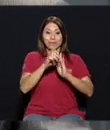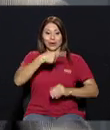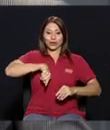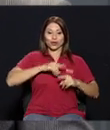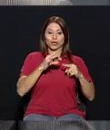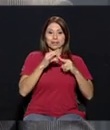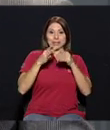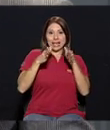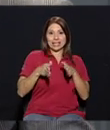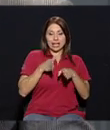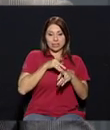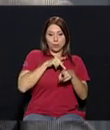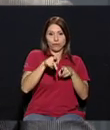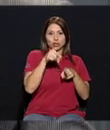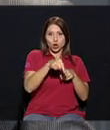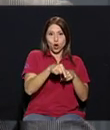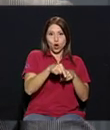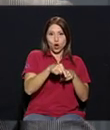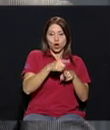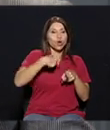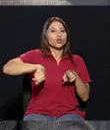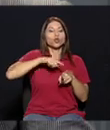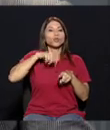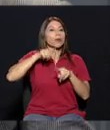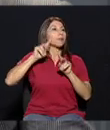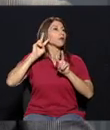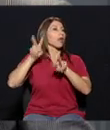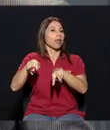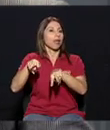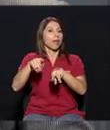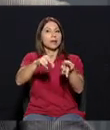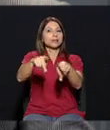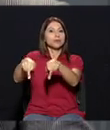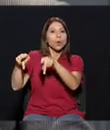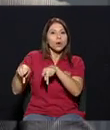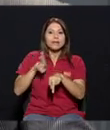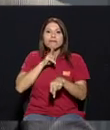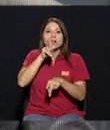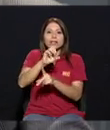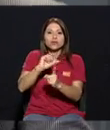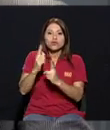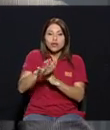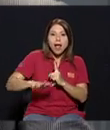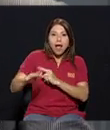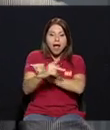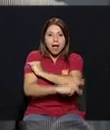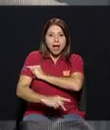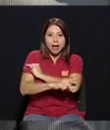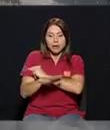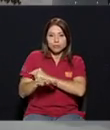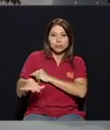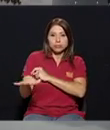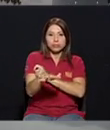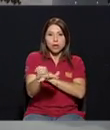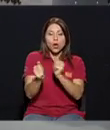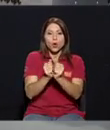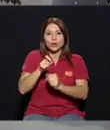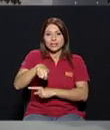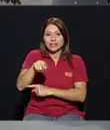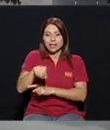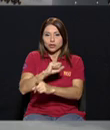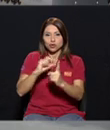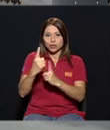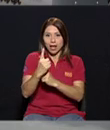especialidad, que estamos frente a personas de carne y hueso, o sea, frente a una realidad social, frente a un país, frente a una nación,